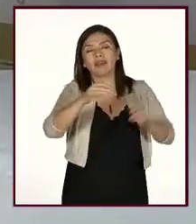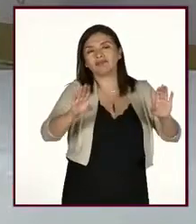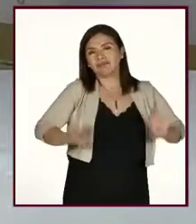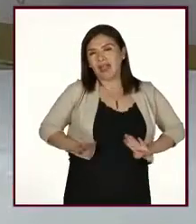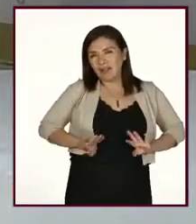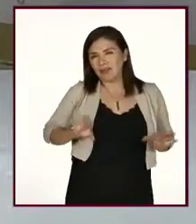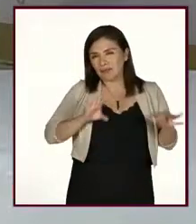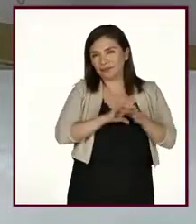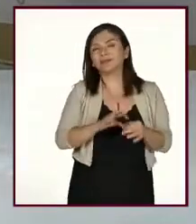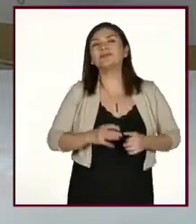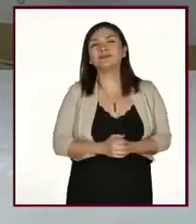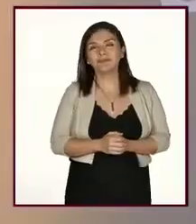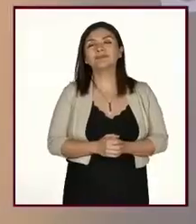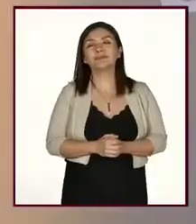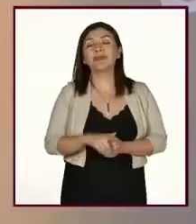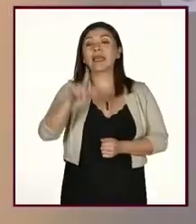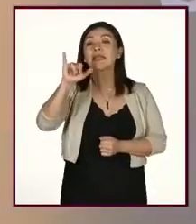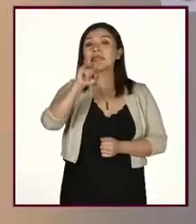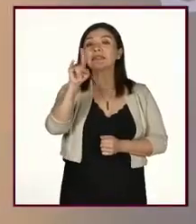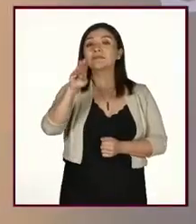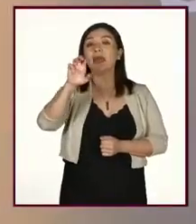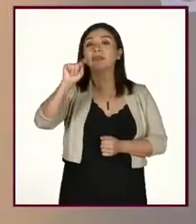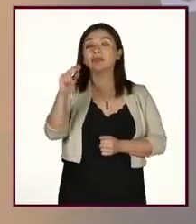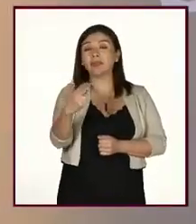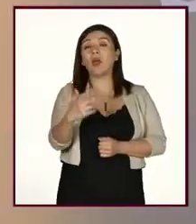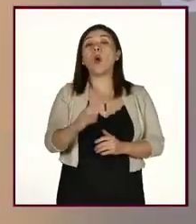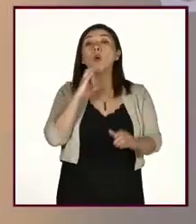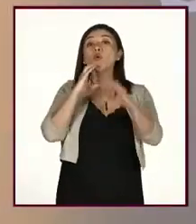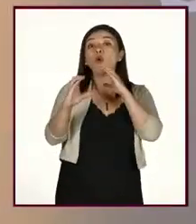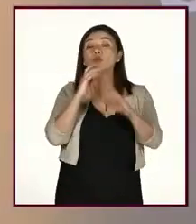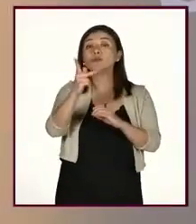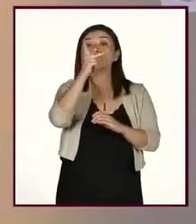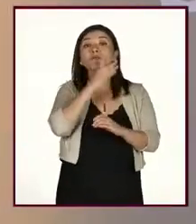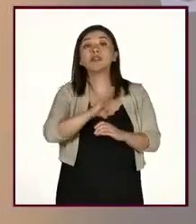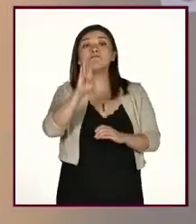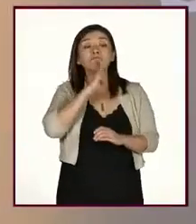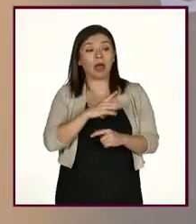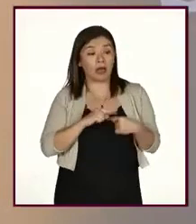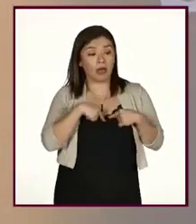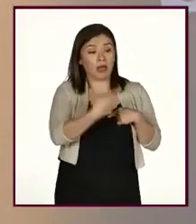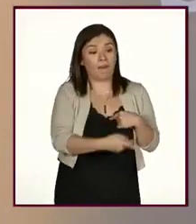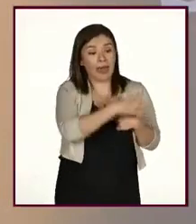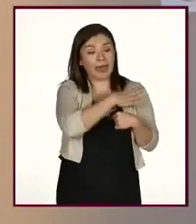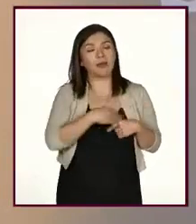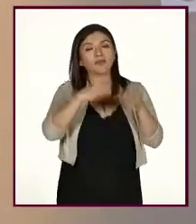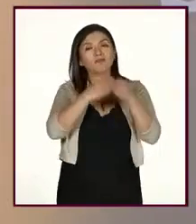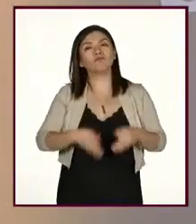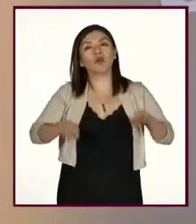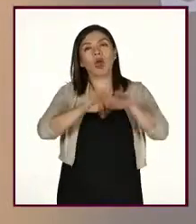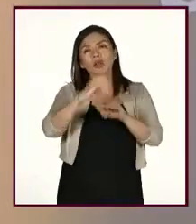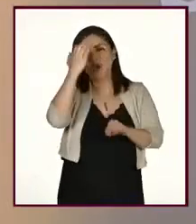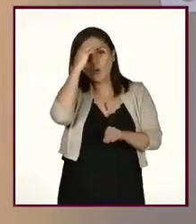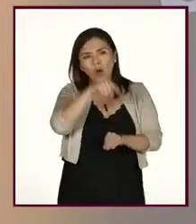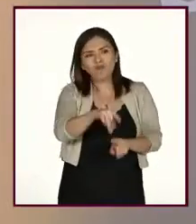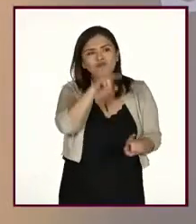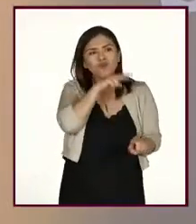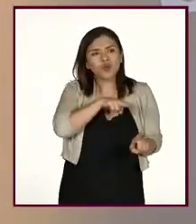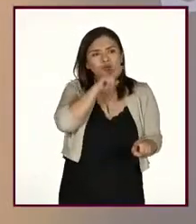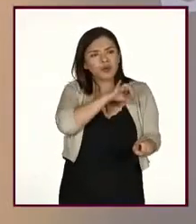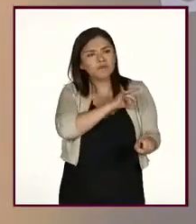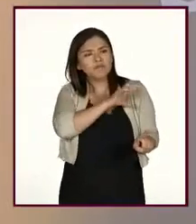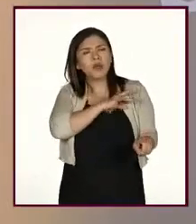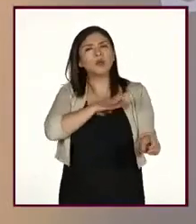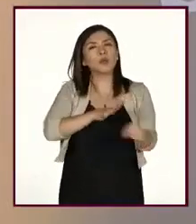Muchas gracias, doctor. Lisbeth Bautista, la comunicación entre padres e hijos es fundamental para conocer las inquietudes y